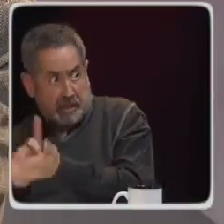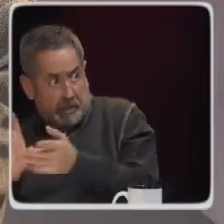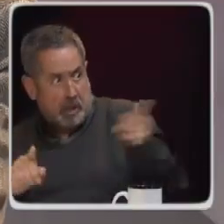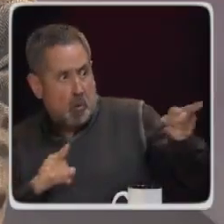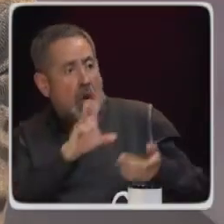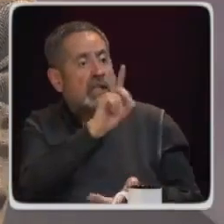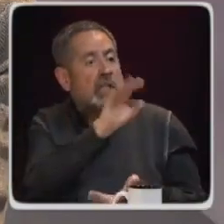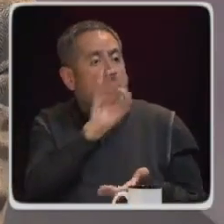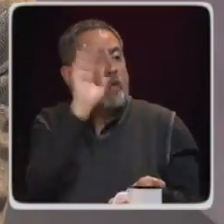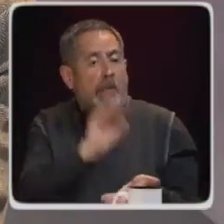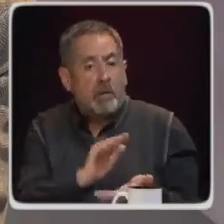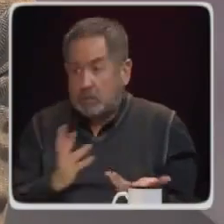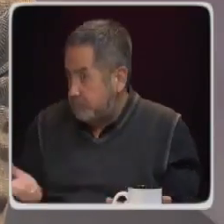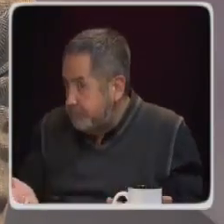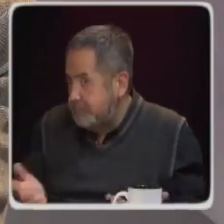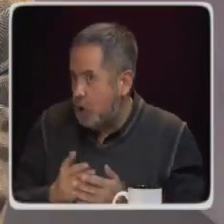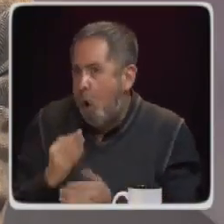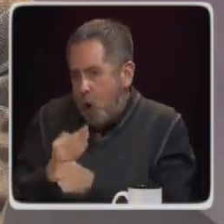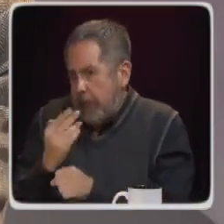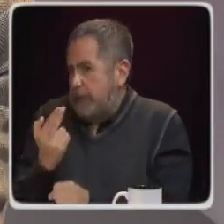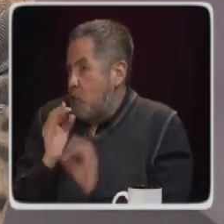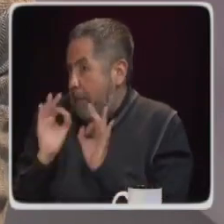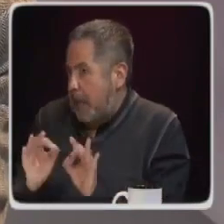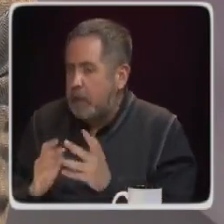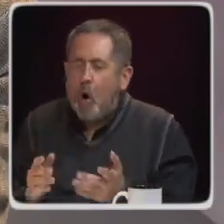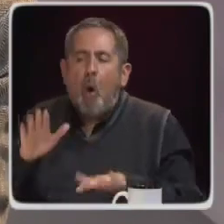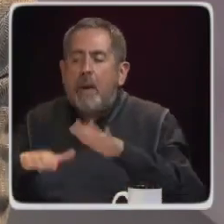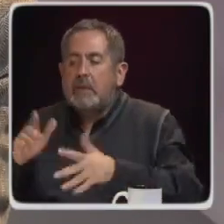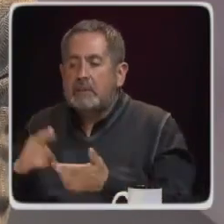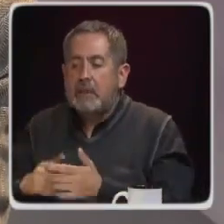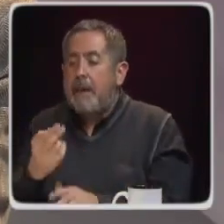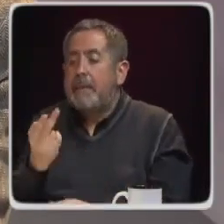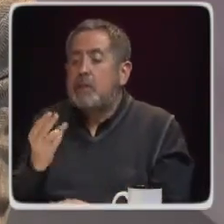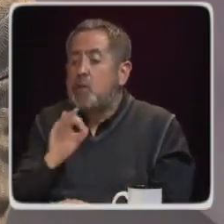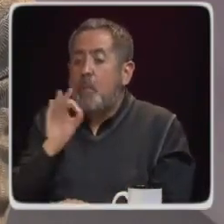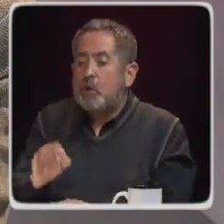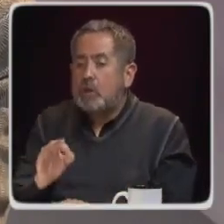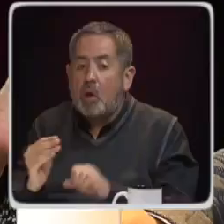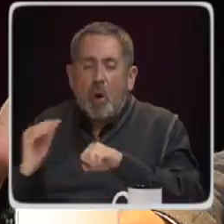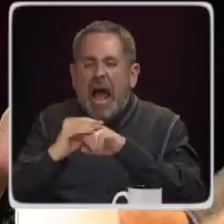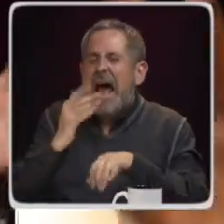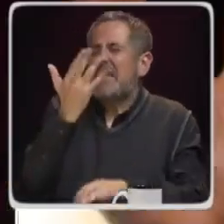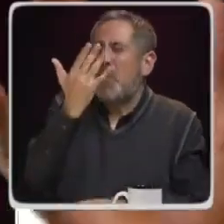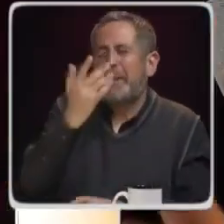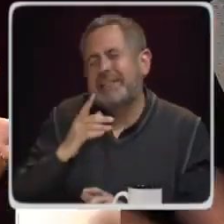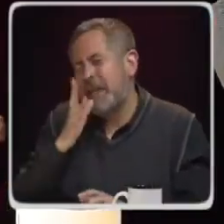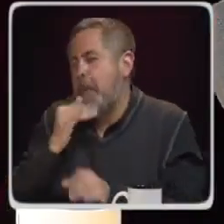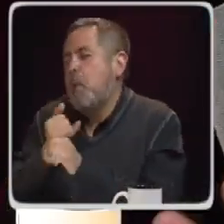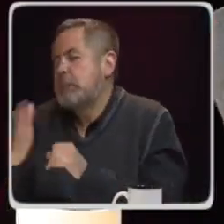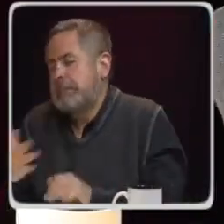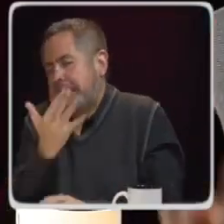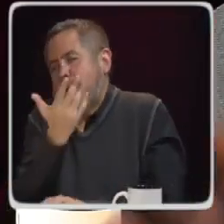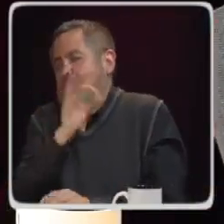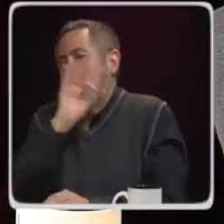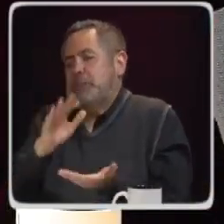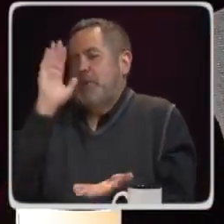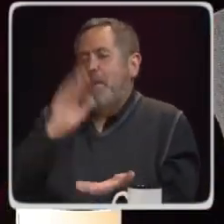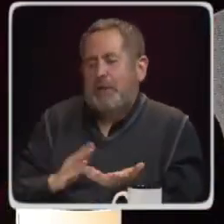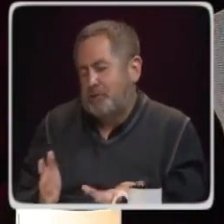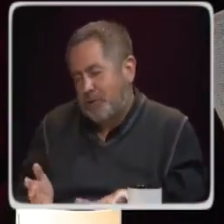eso le permite cumplir con otros derechos también. Entonces, ahí mi pregunta, Alejandra, es ¿qué se